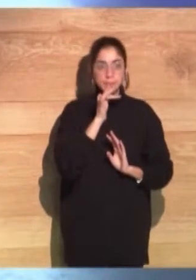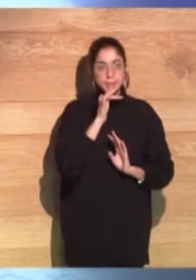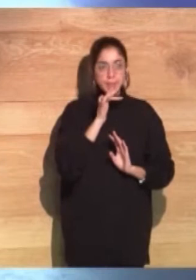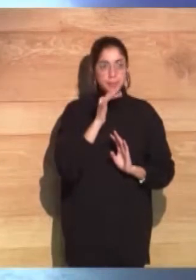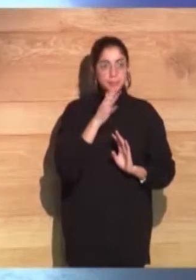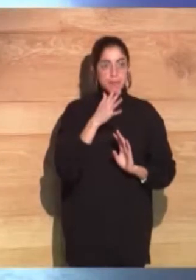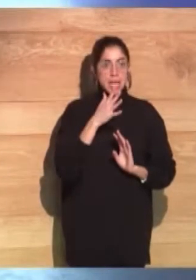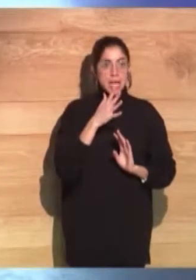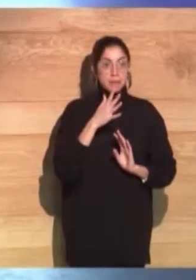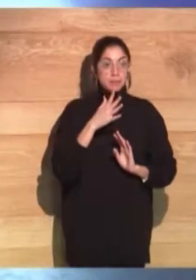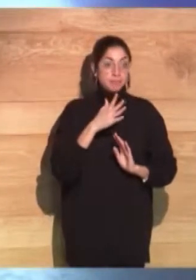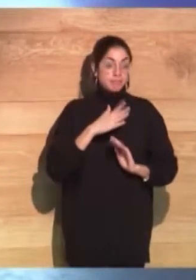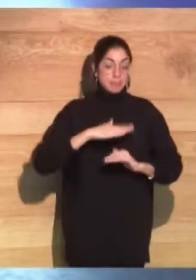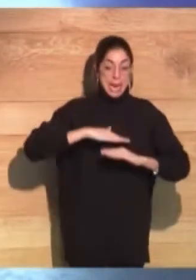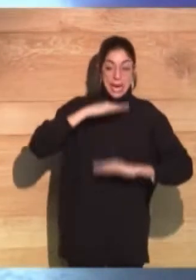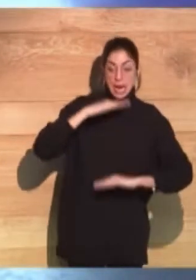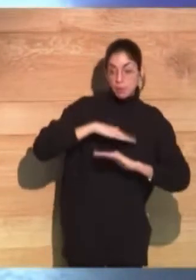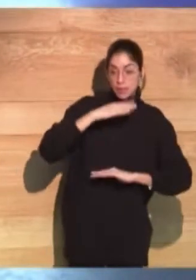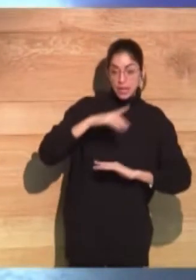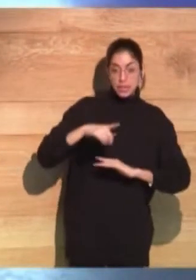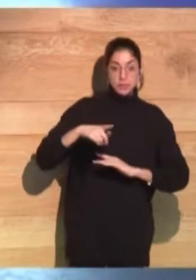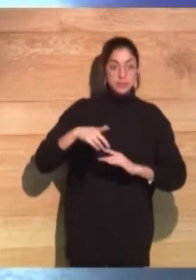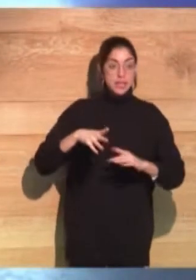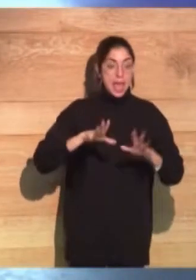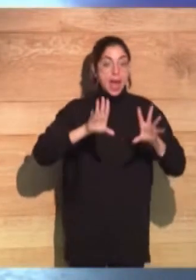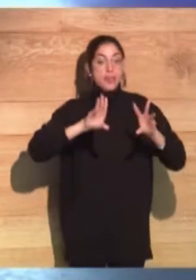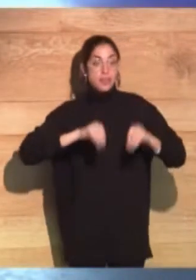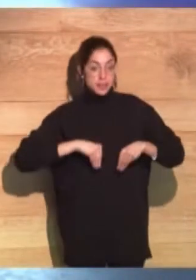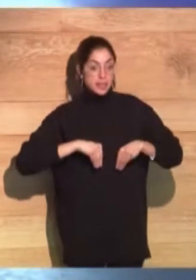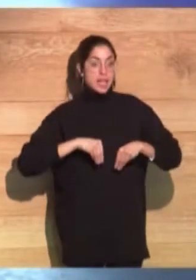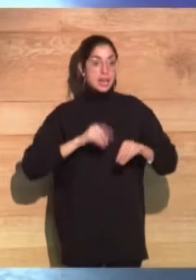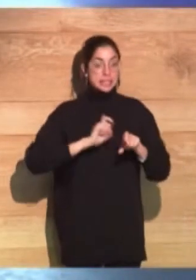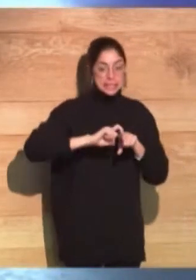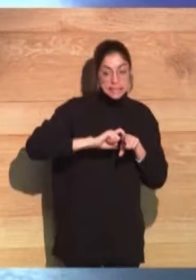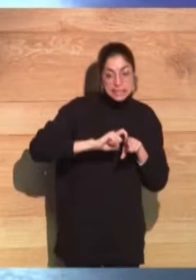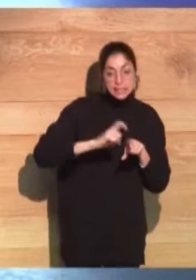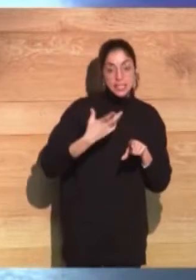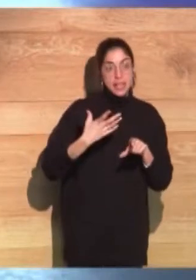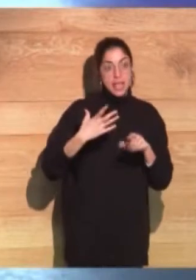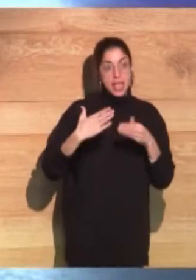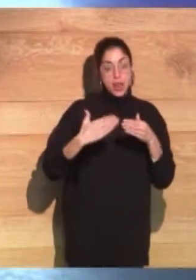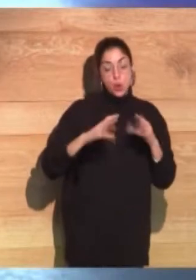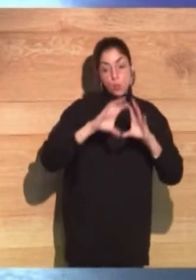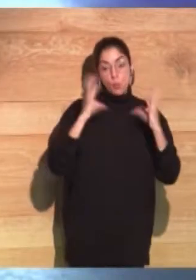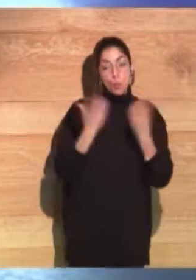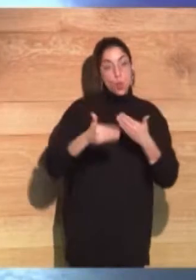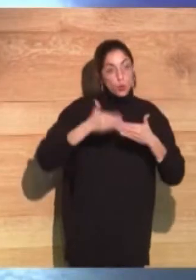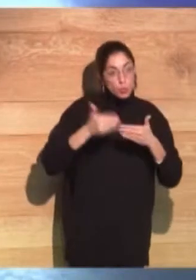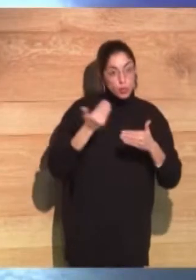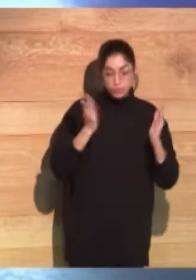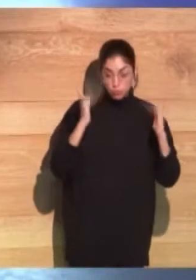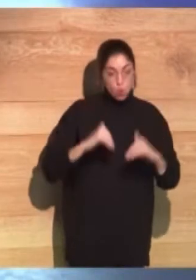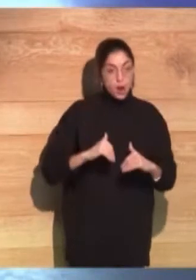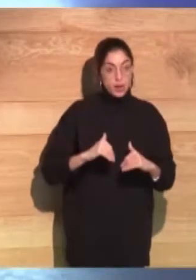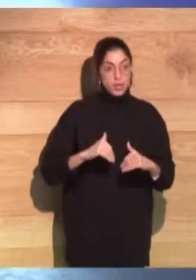es capaz de afrontar los requisitos de la época de la era moderna. Y nos preguntamos